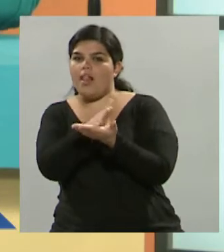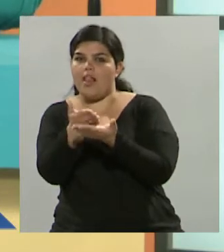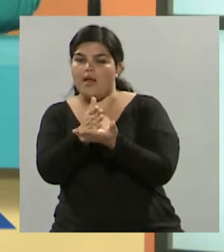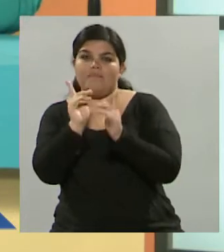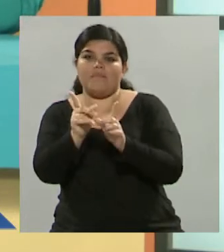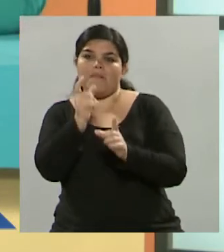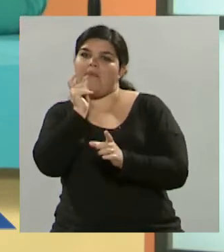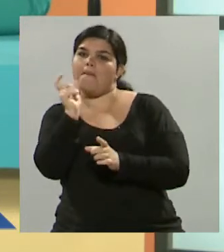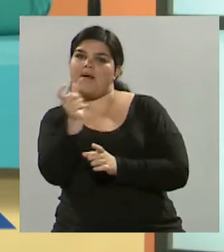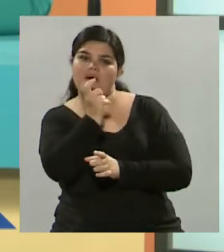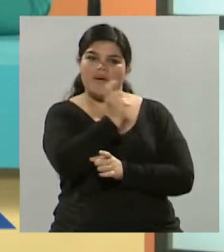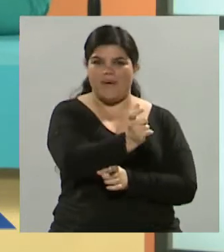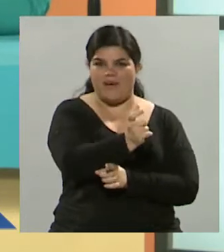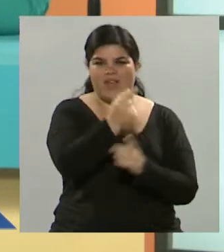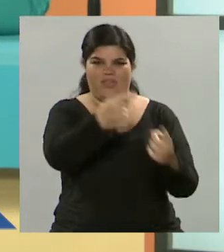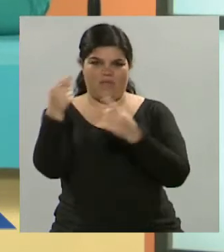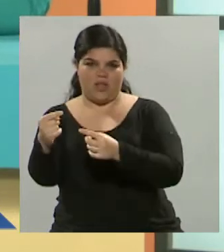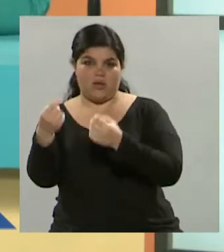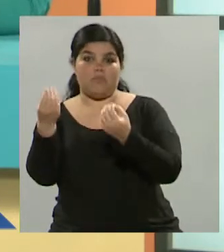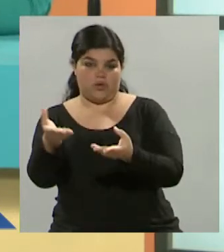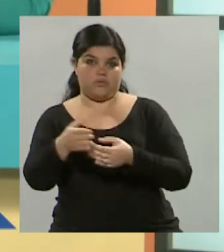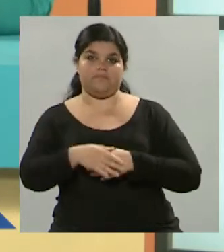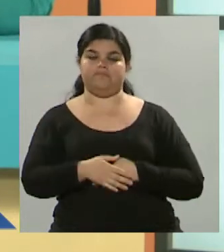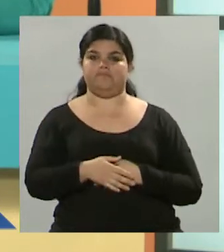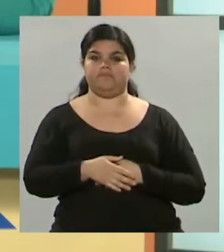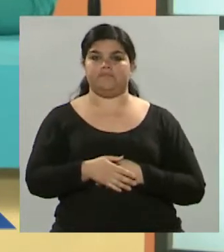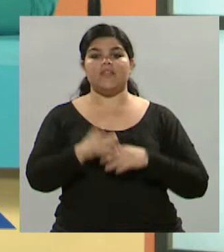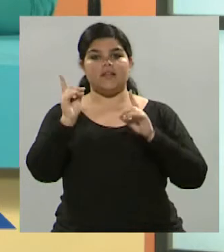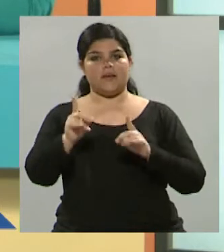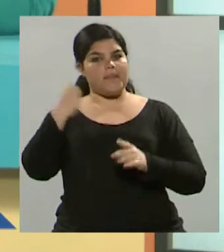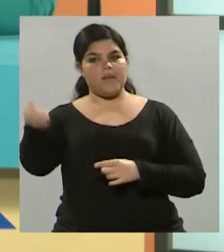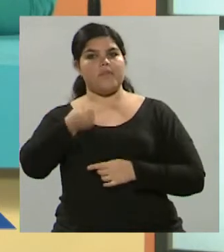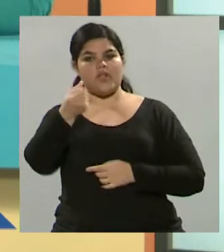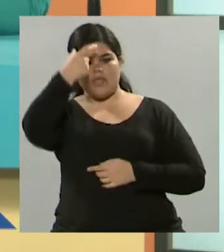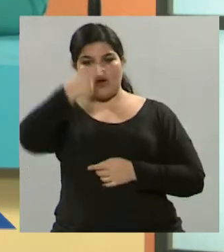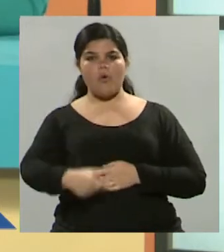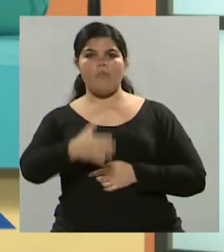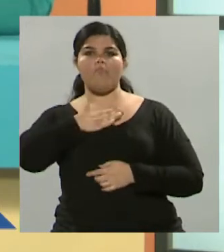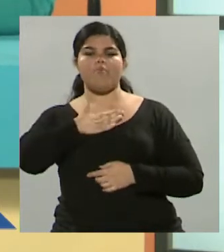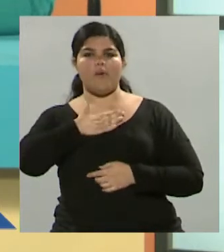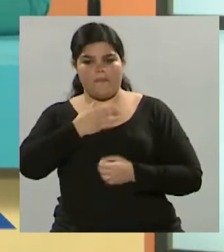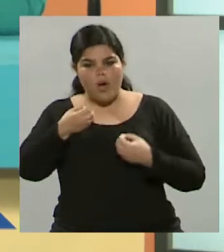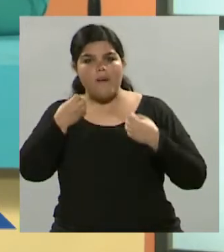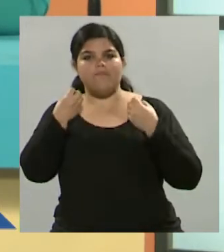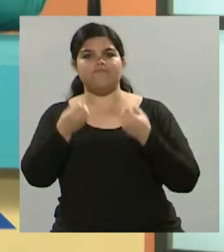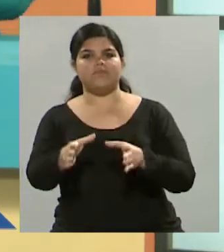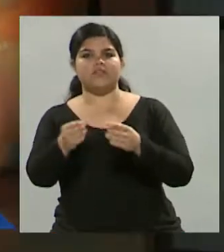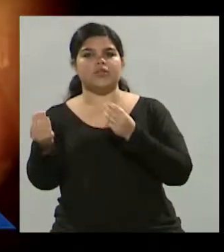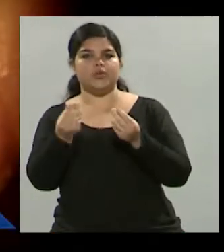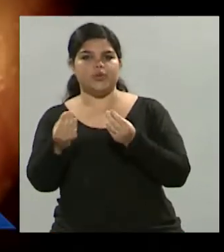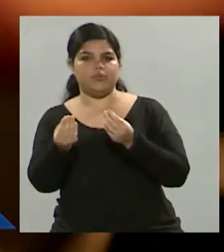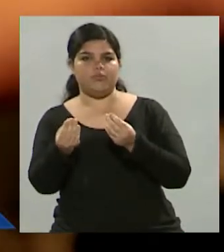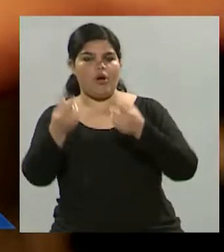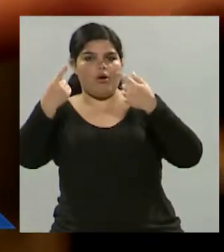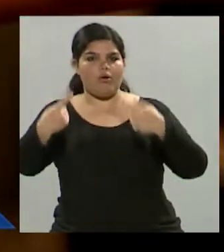denominación, ¿no? Y por otro lado con respecto a qué parte de uno mismo. A ver, hay muchas herramientas que se